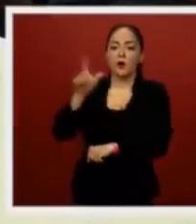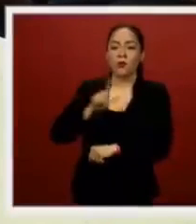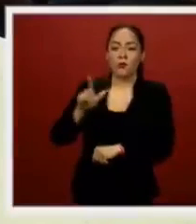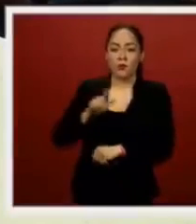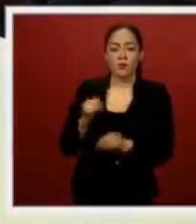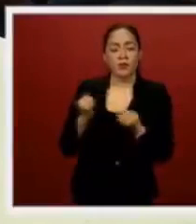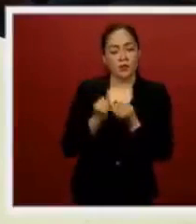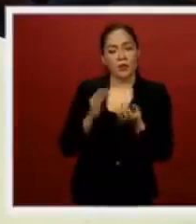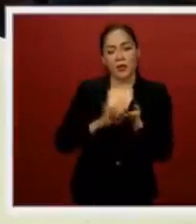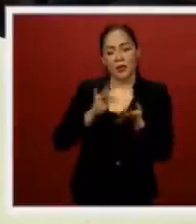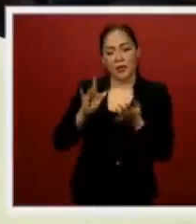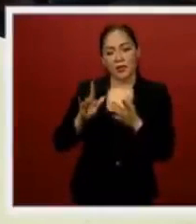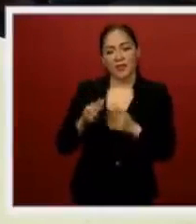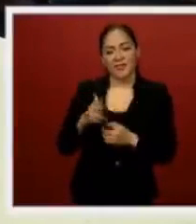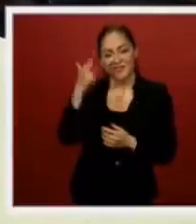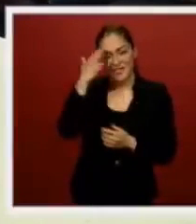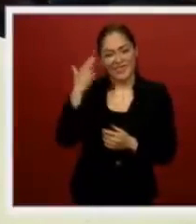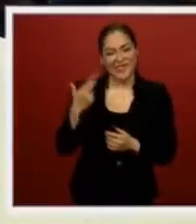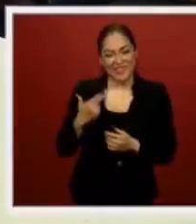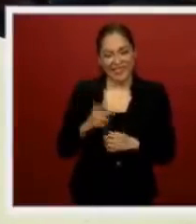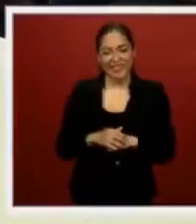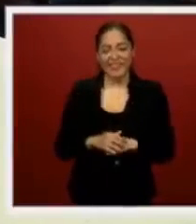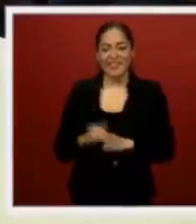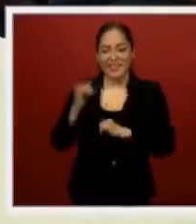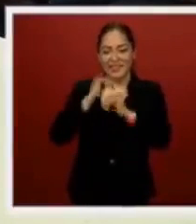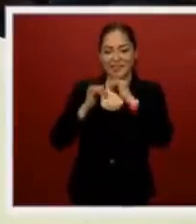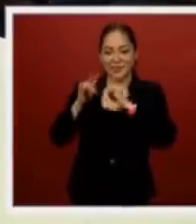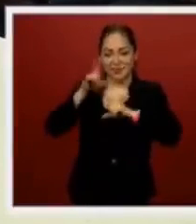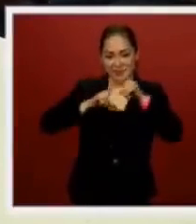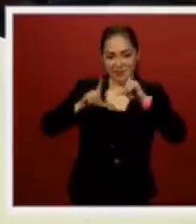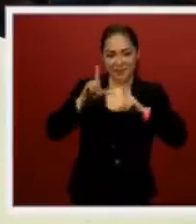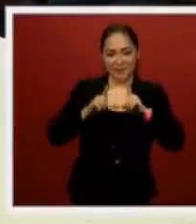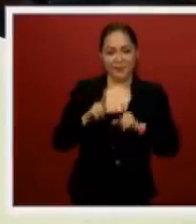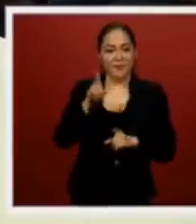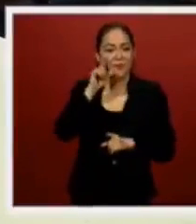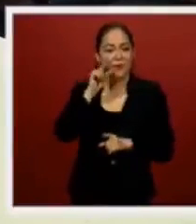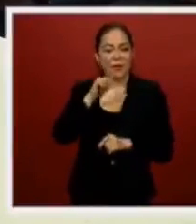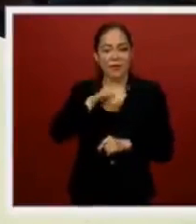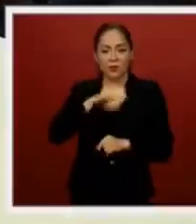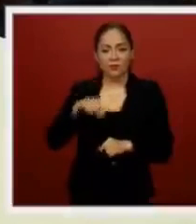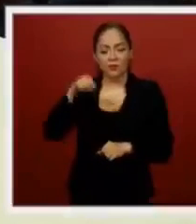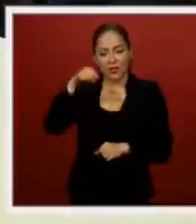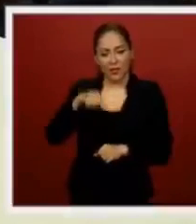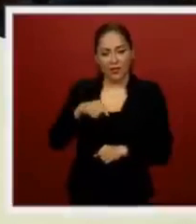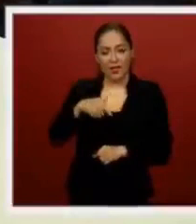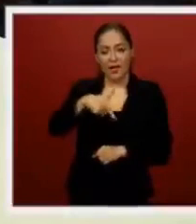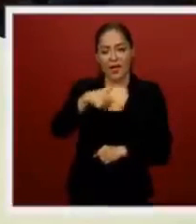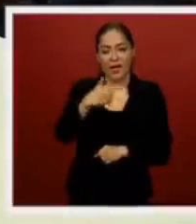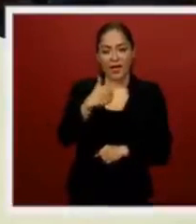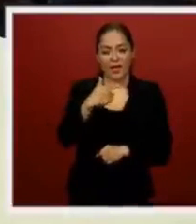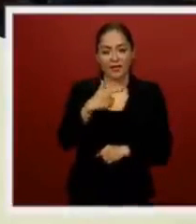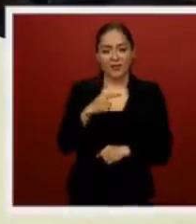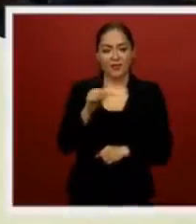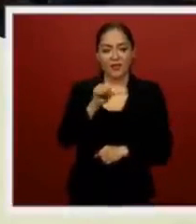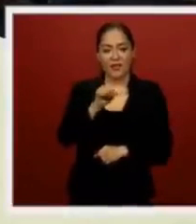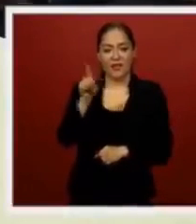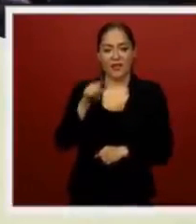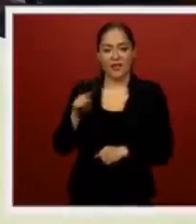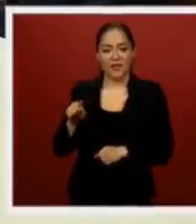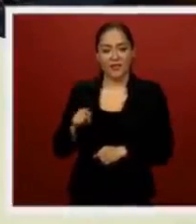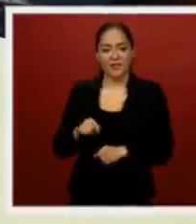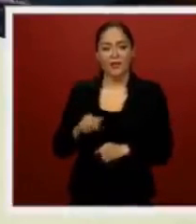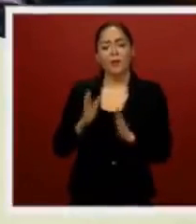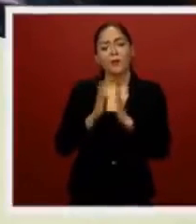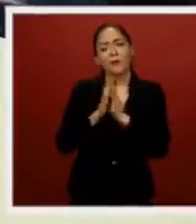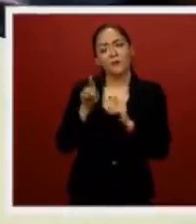Muchísimas gracias. Agradecemos también a Helen Jaramillo como intérprete en lengua de señas mexicana. Mañana tenemos una cita en punto de las 12 de la A a la Z Puebla en casa.